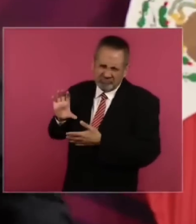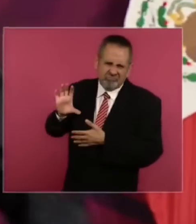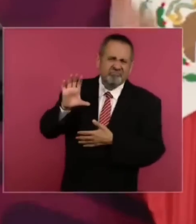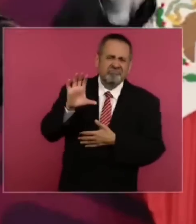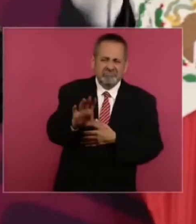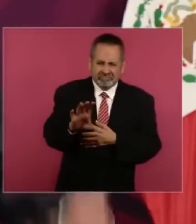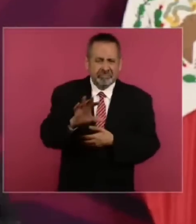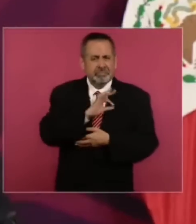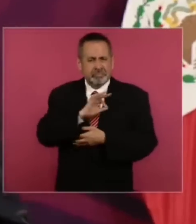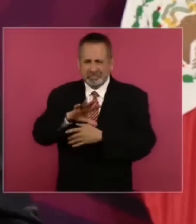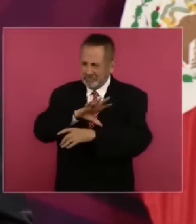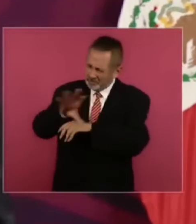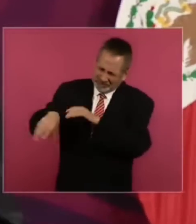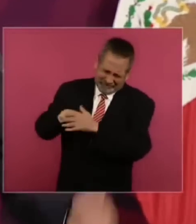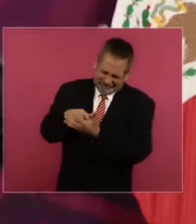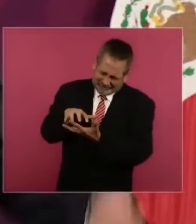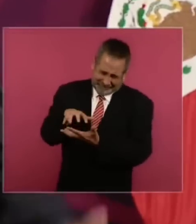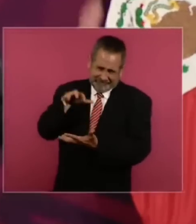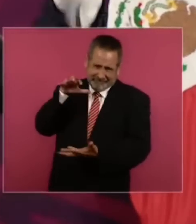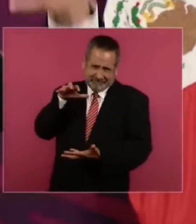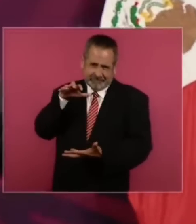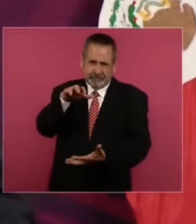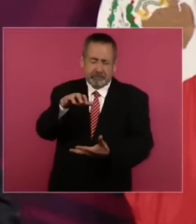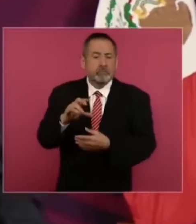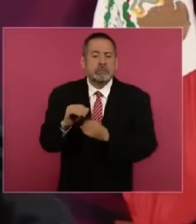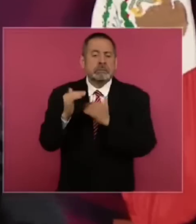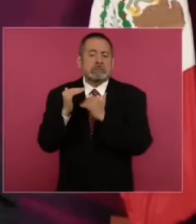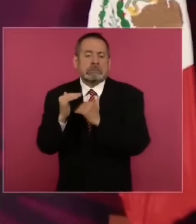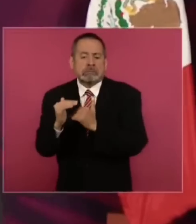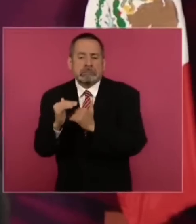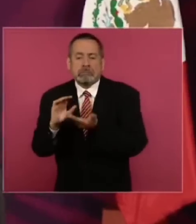presupuesto público no hay